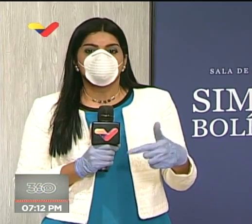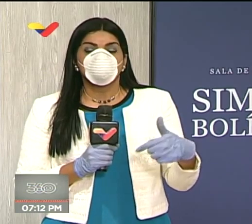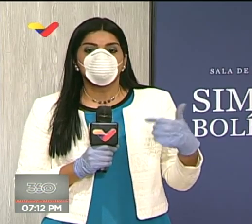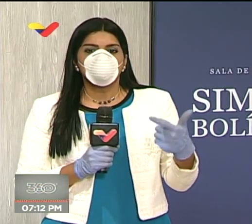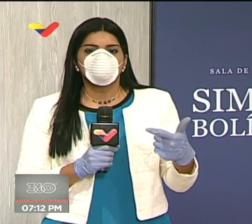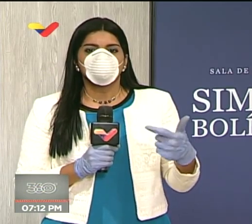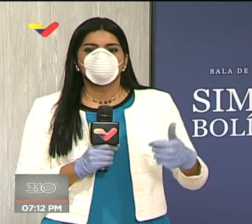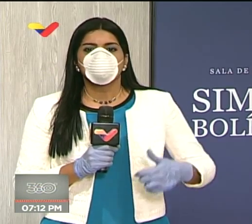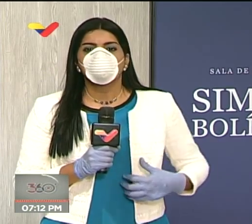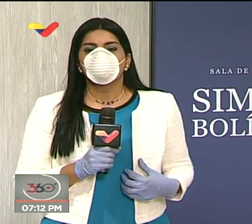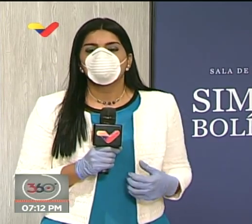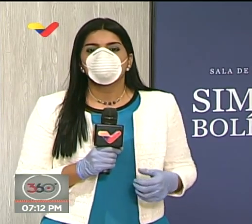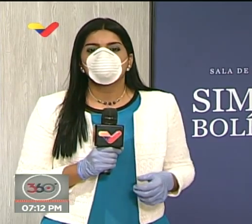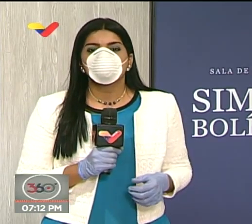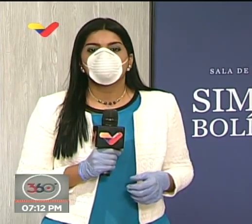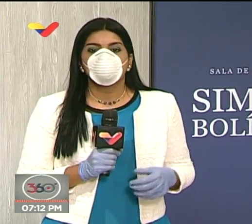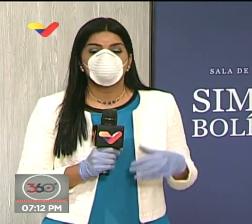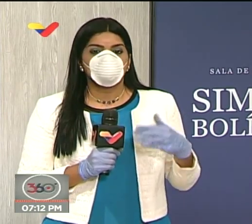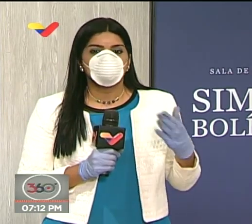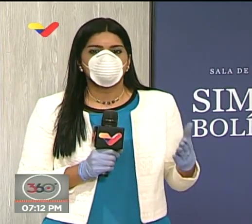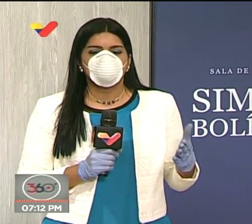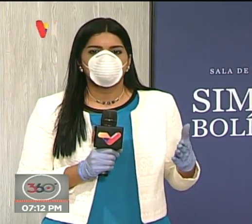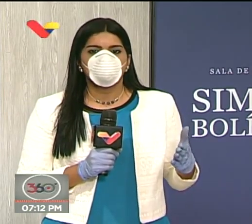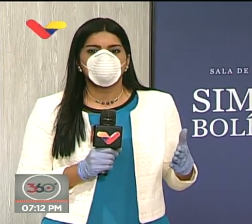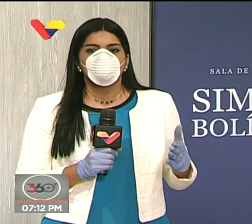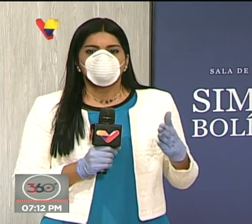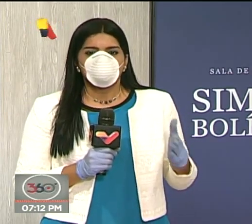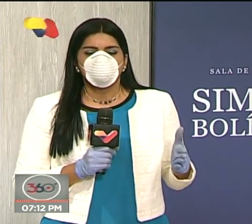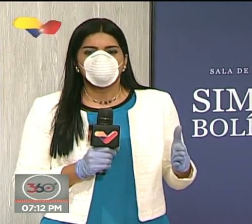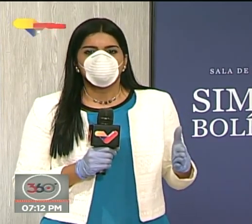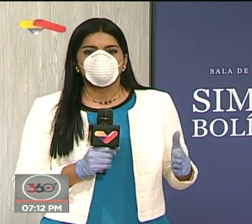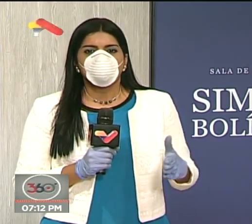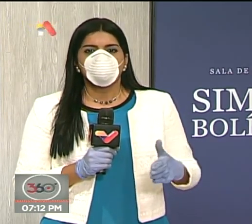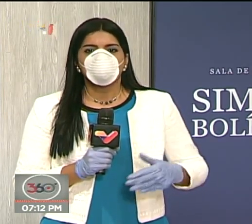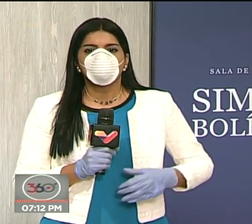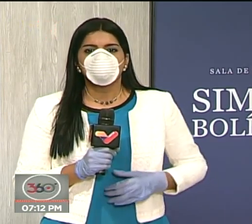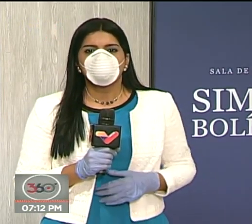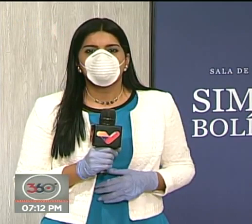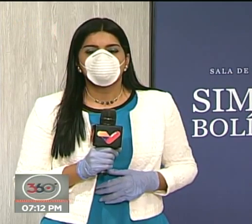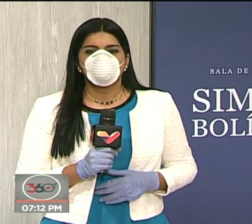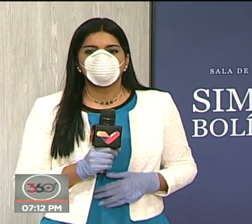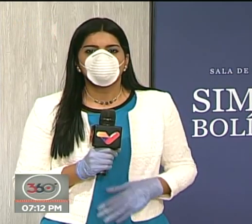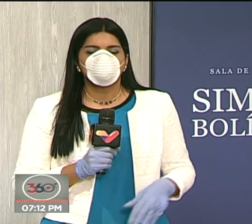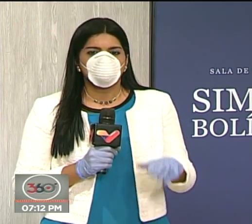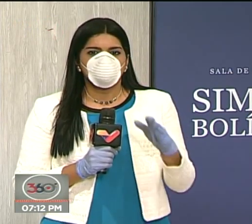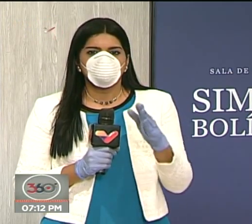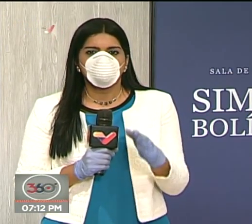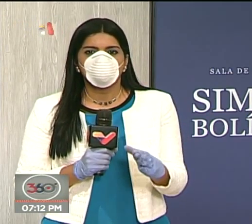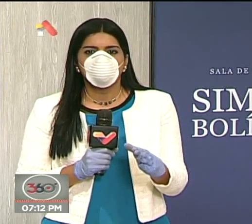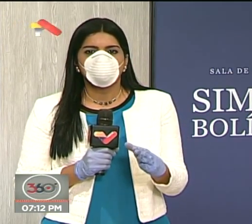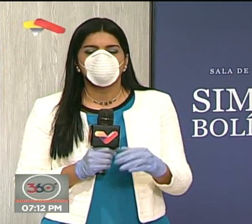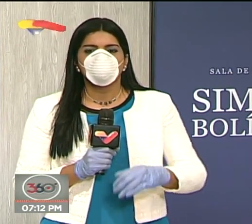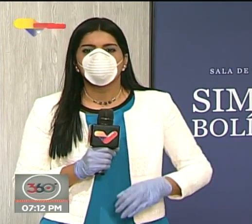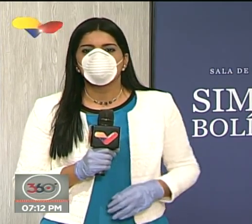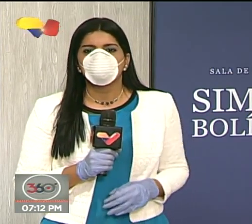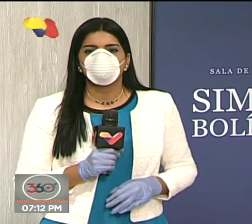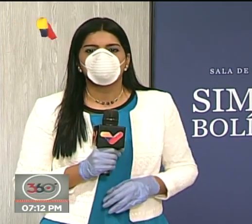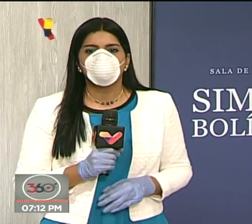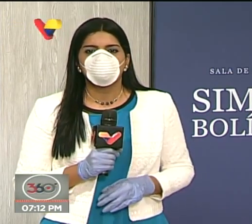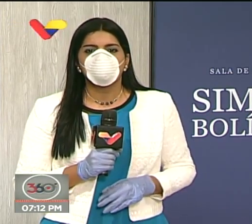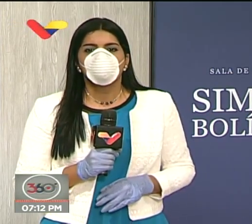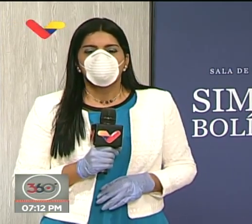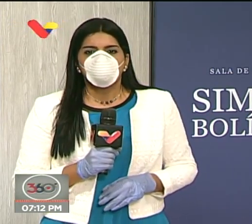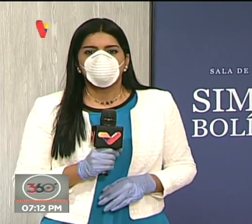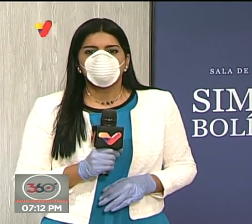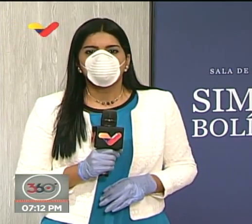que nos circundan, porque la crisis sanitaria que viven también afecta a nuestra nación. Importante la encuesta del